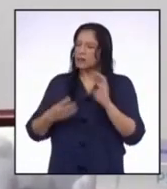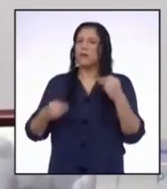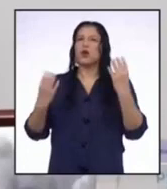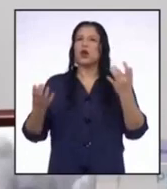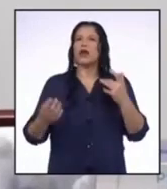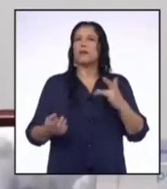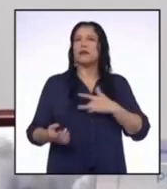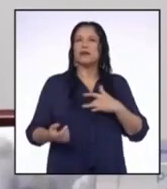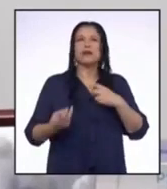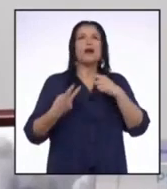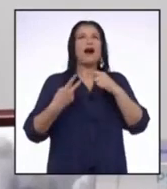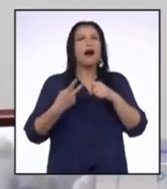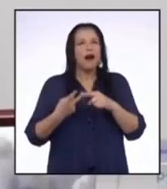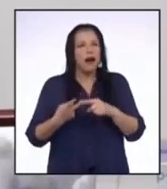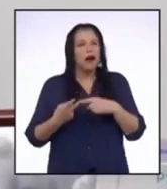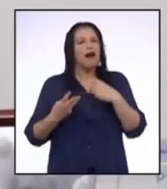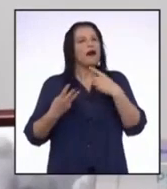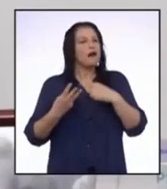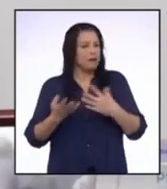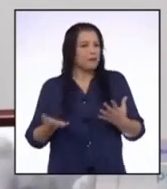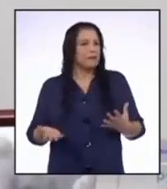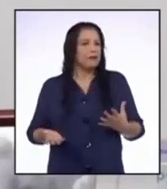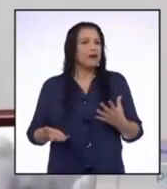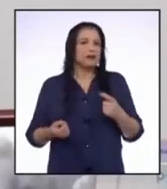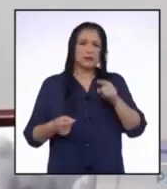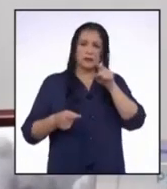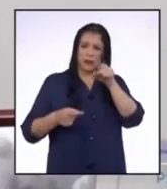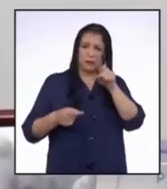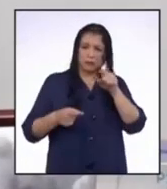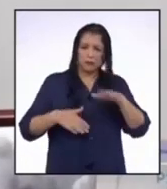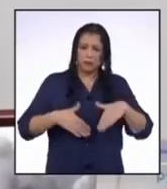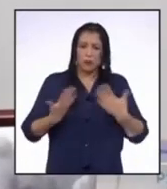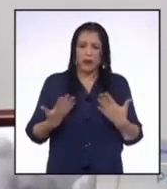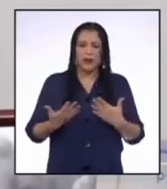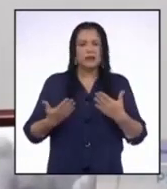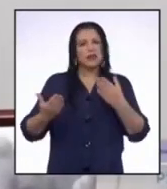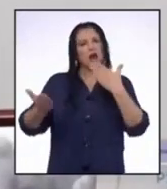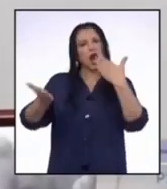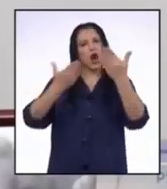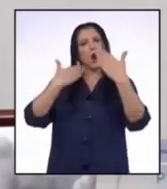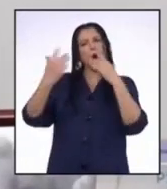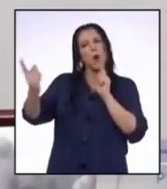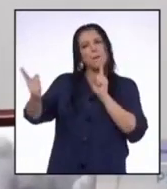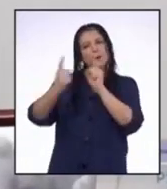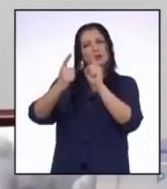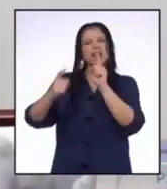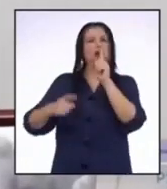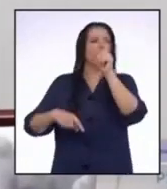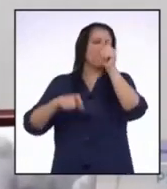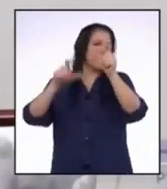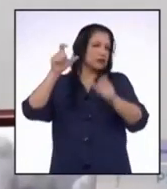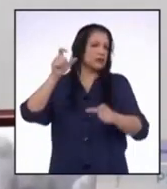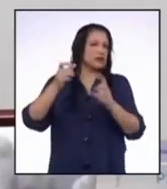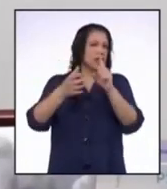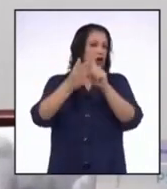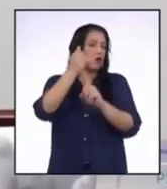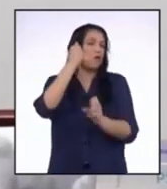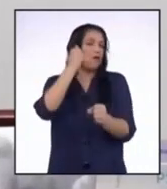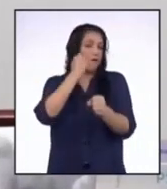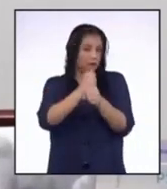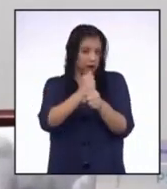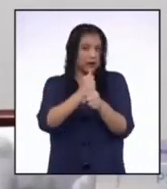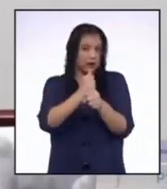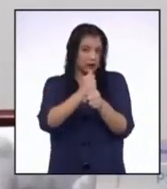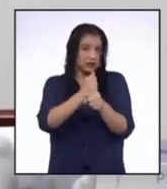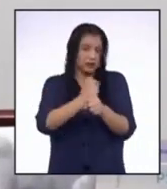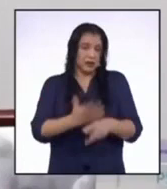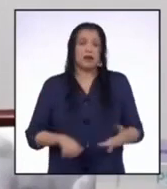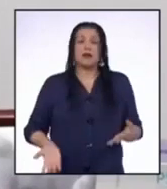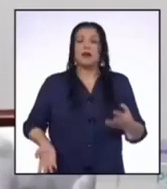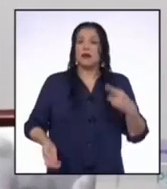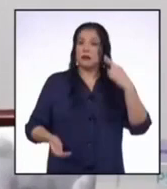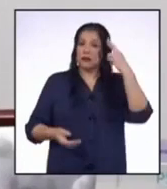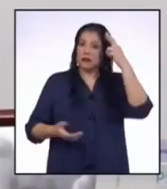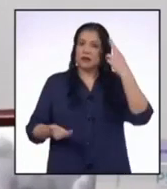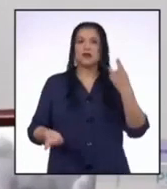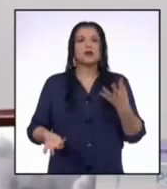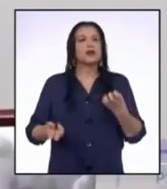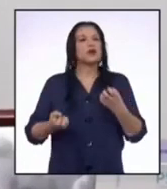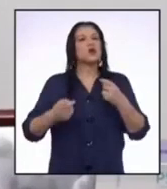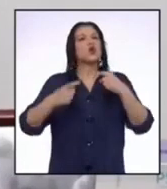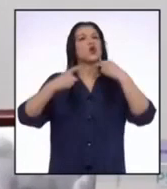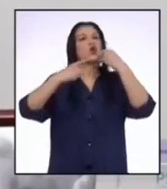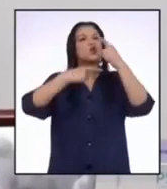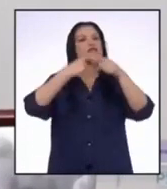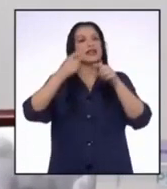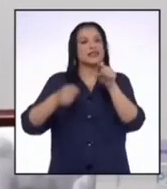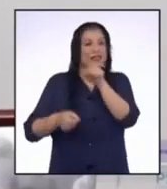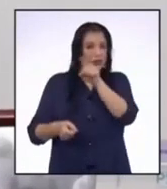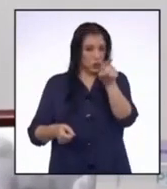cual te estás sintiendo, para que así puedas conversarlo con alguien de tu confianza. En este sentido, quiero contarte